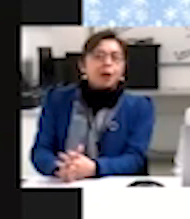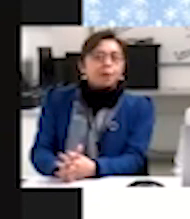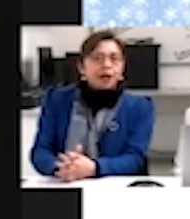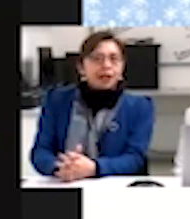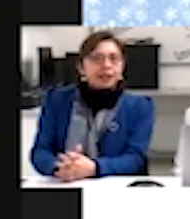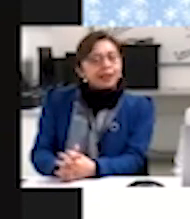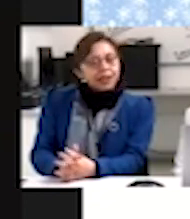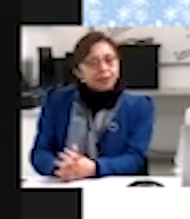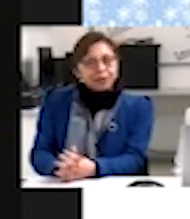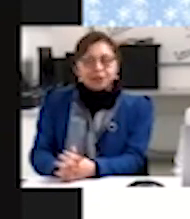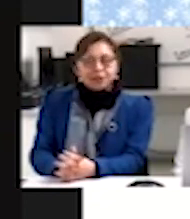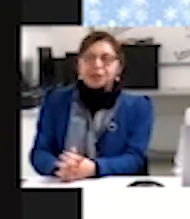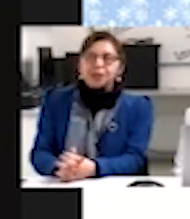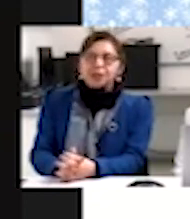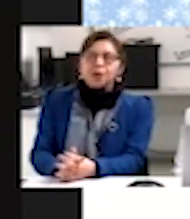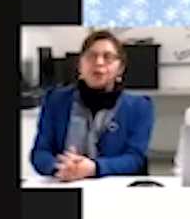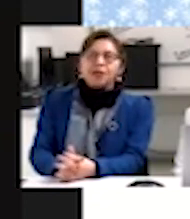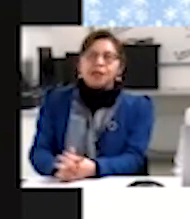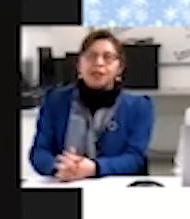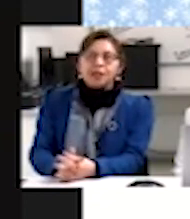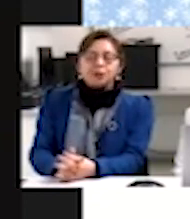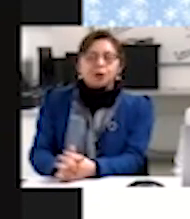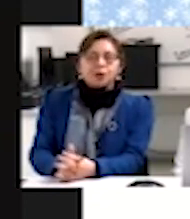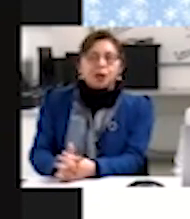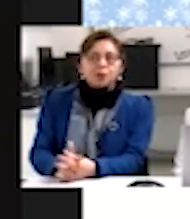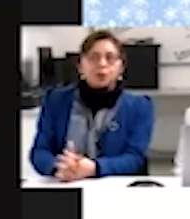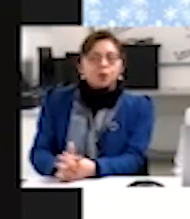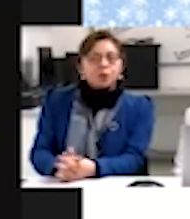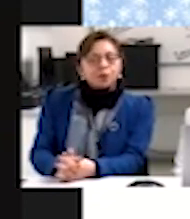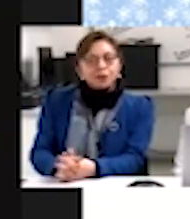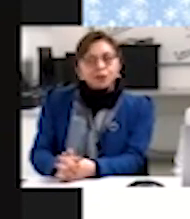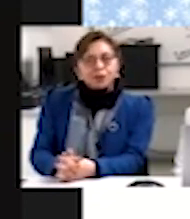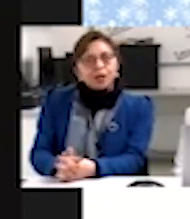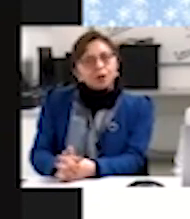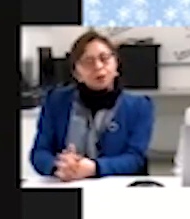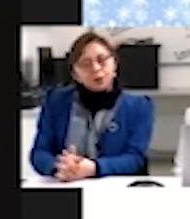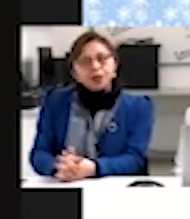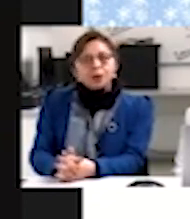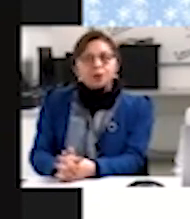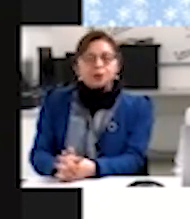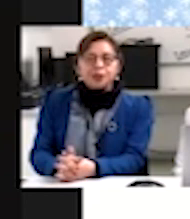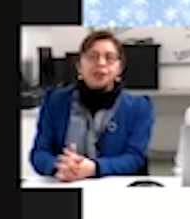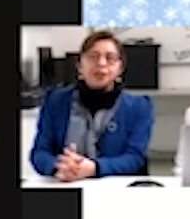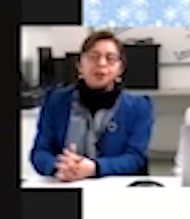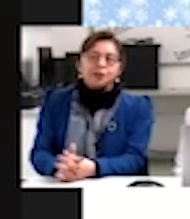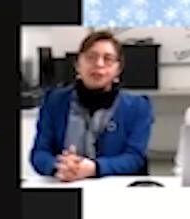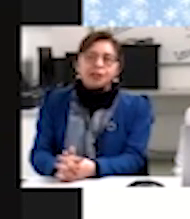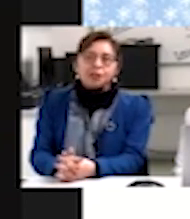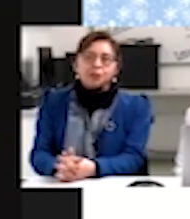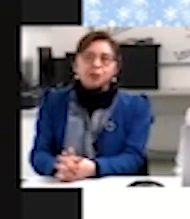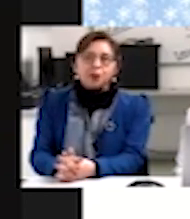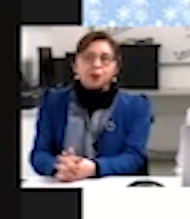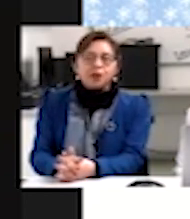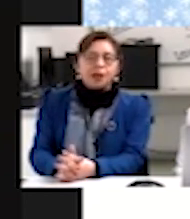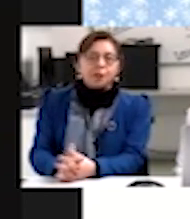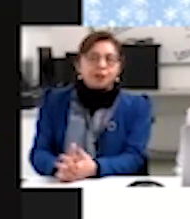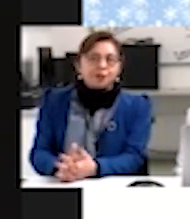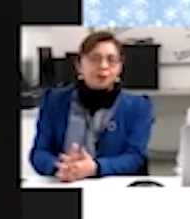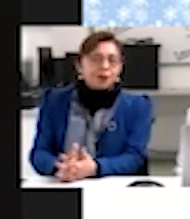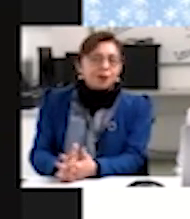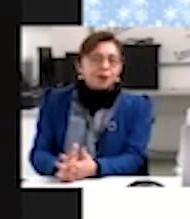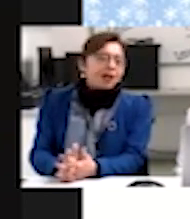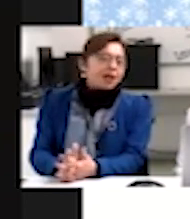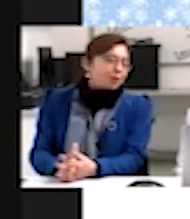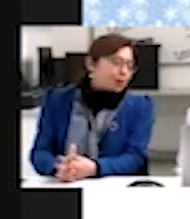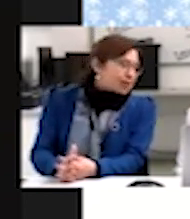puertas para telecapacitación y nos encontramos con una profesional muy reconocida de nuestra institución. Me